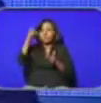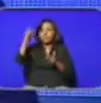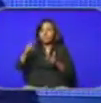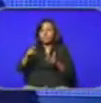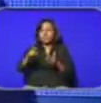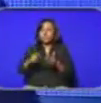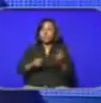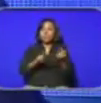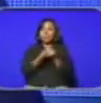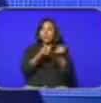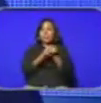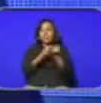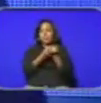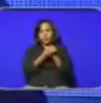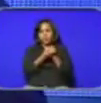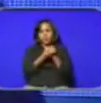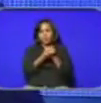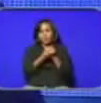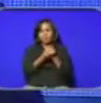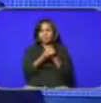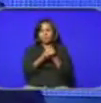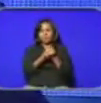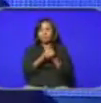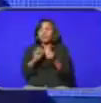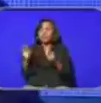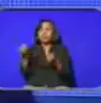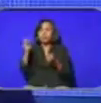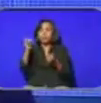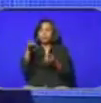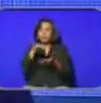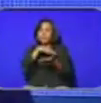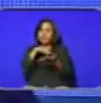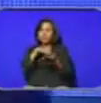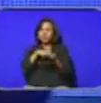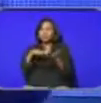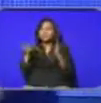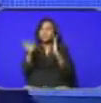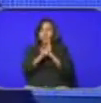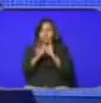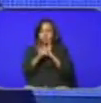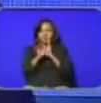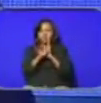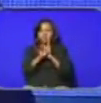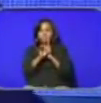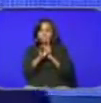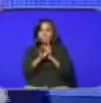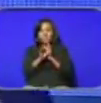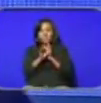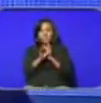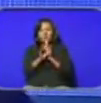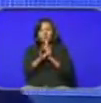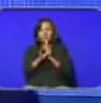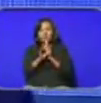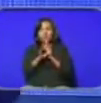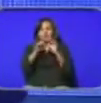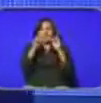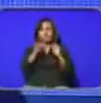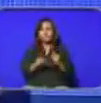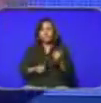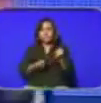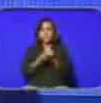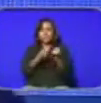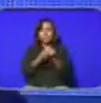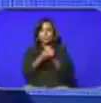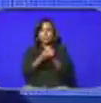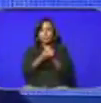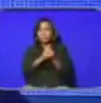carrera vocacional y crear un espacio que precisamente viene a suministrar ICSE para que toda esa población, que si hoy día nos preguntamos dónde está